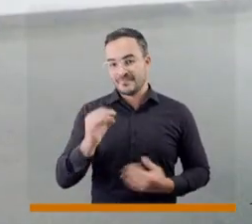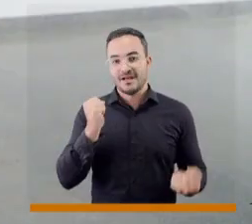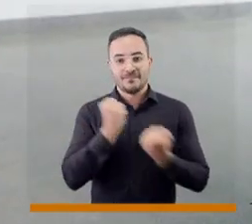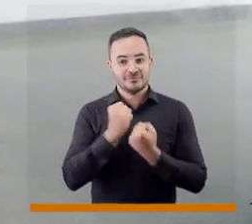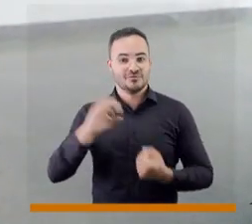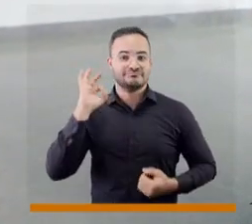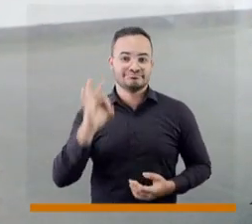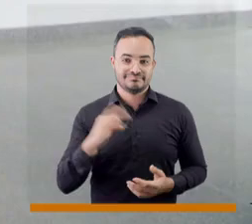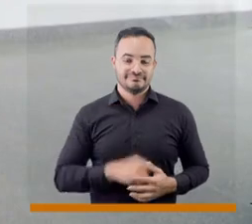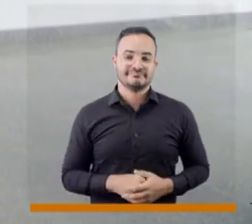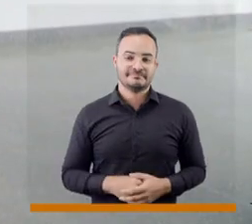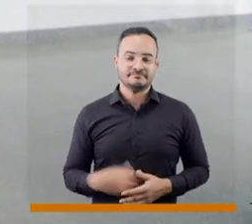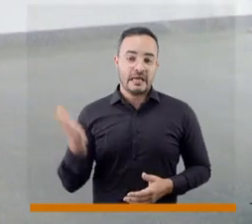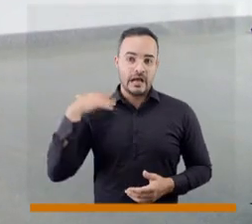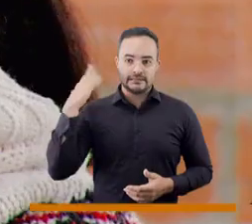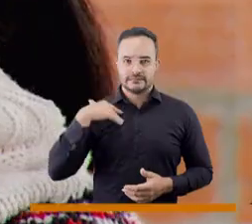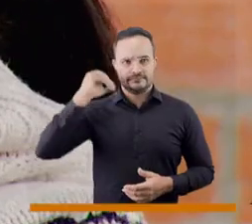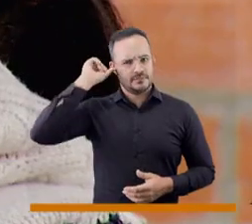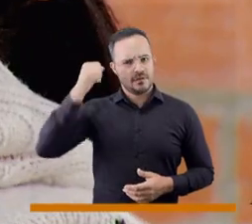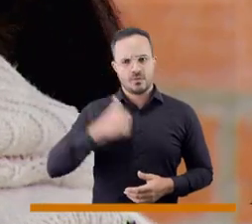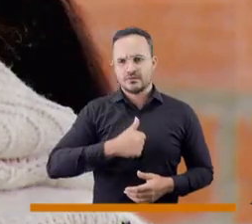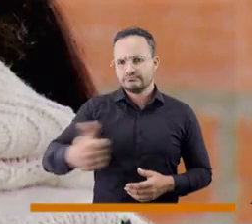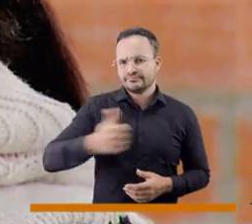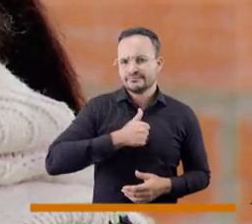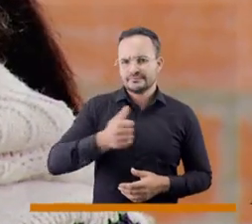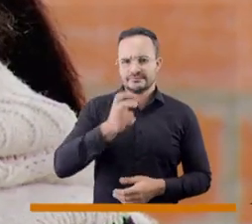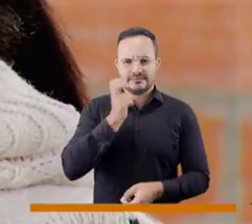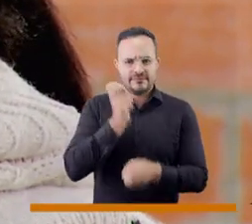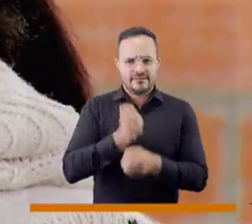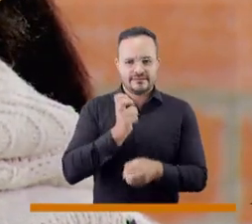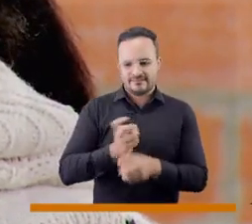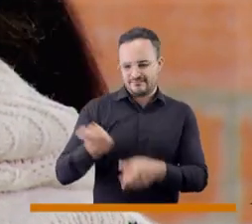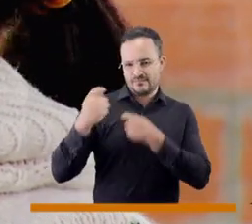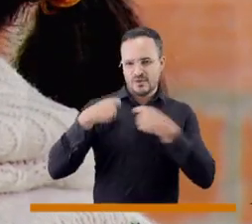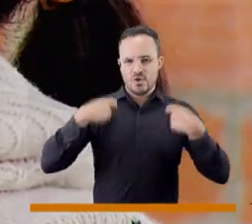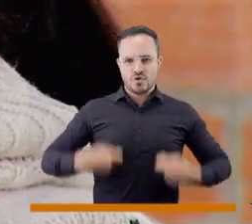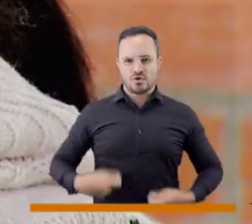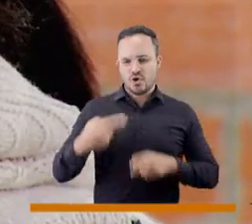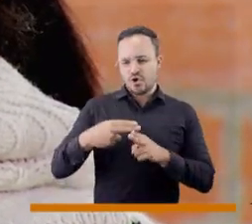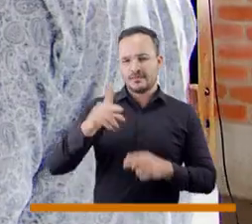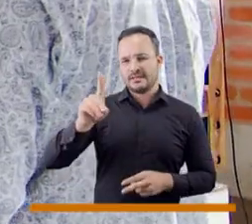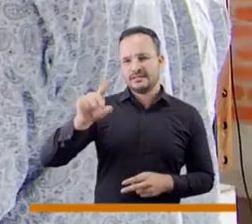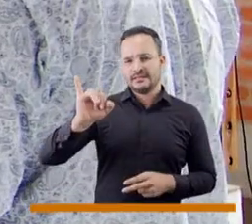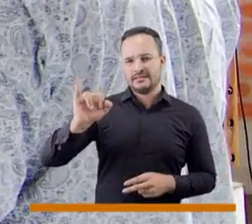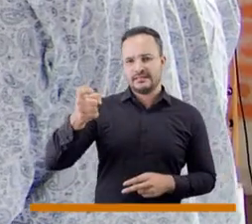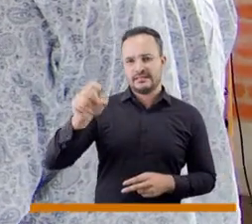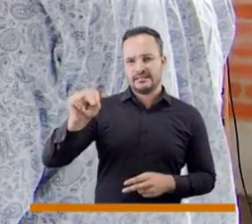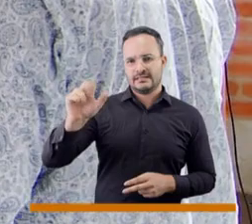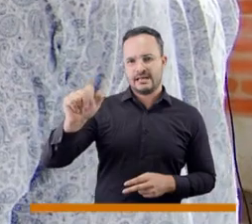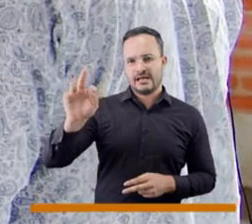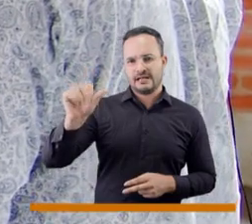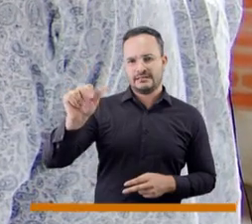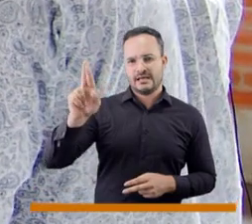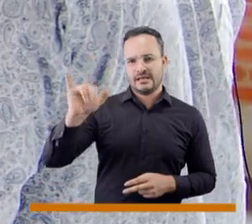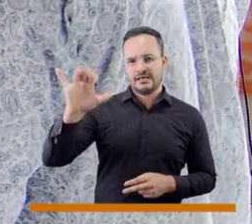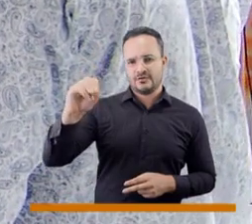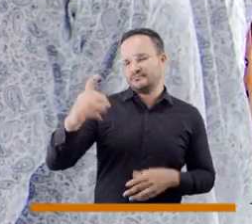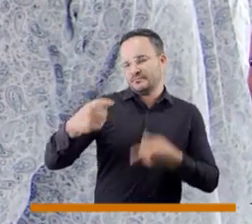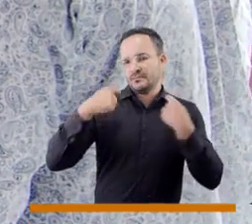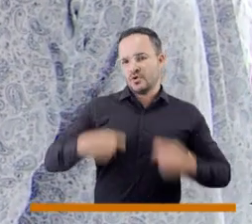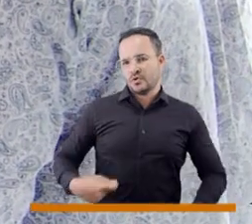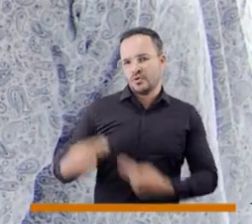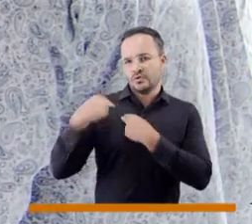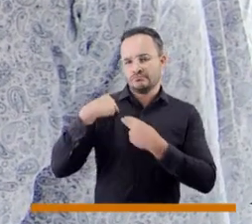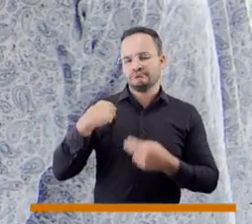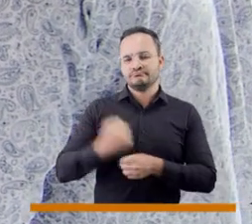estupendo, porque era muy difícil desplazarse los dignatarios, porque la tarjeta para los dignatarios, para desplazarse, hacer